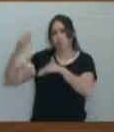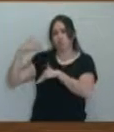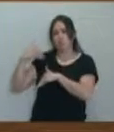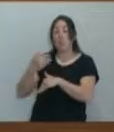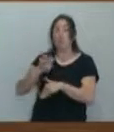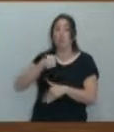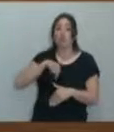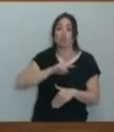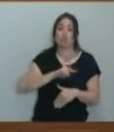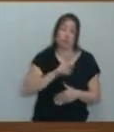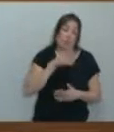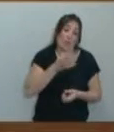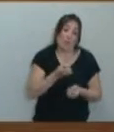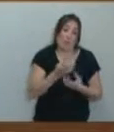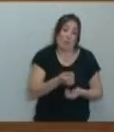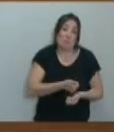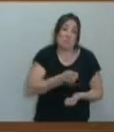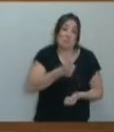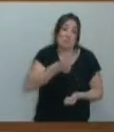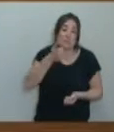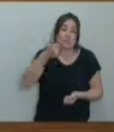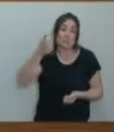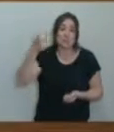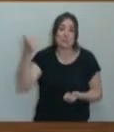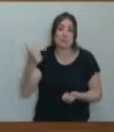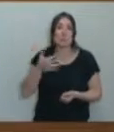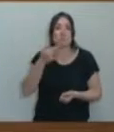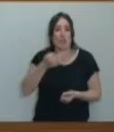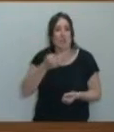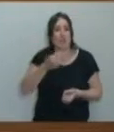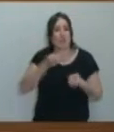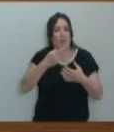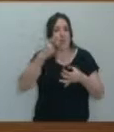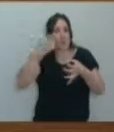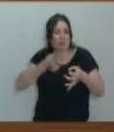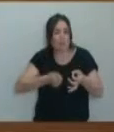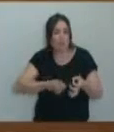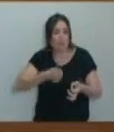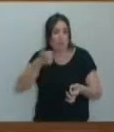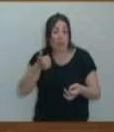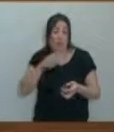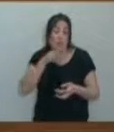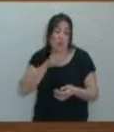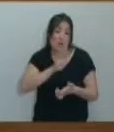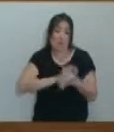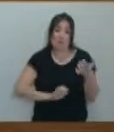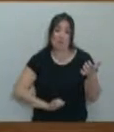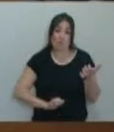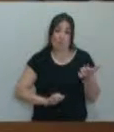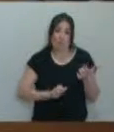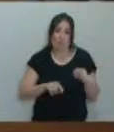vamos disponiendo de más información y de información, digamos, más solvente, porque estamos hablando de un informe de una oficina